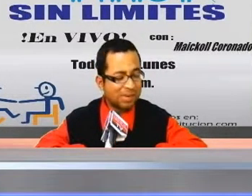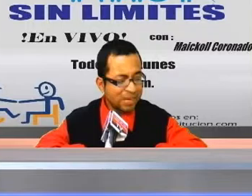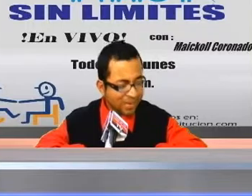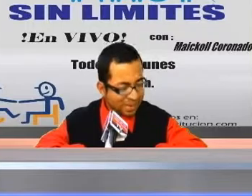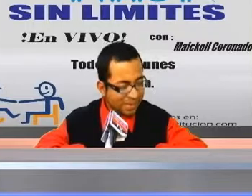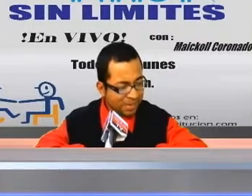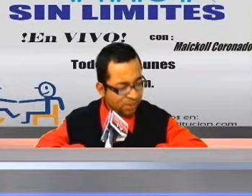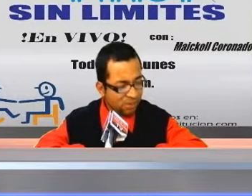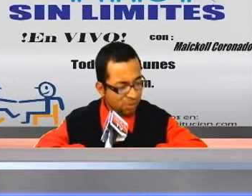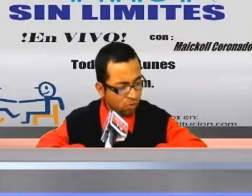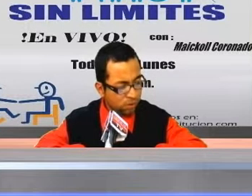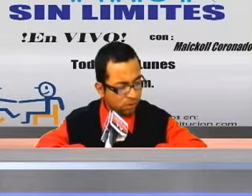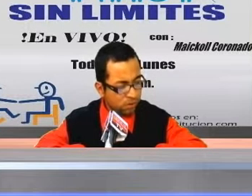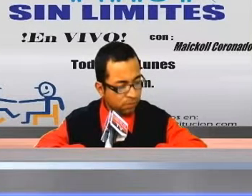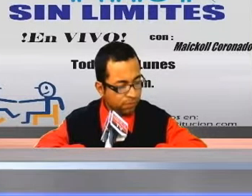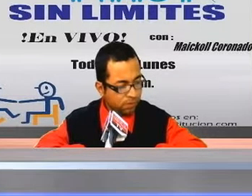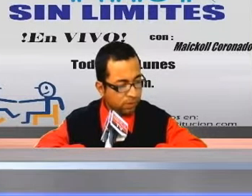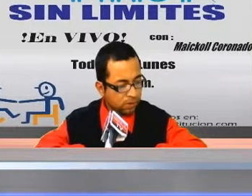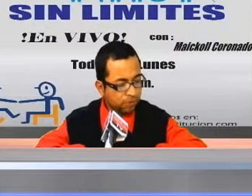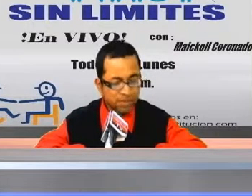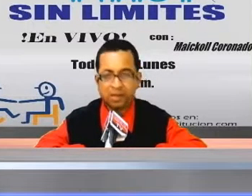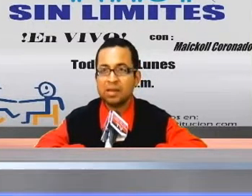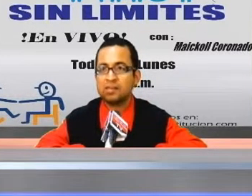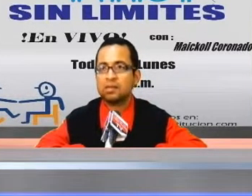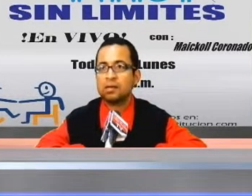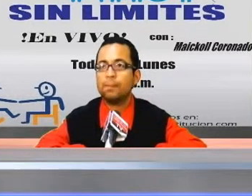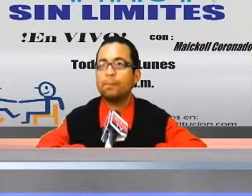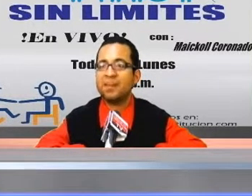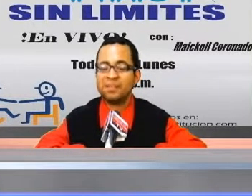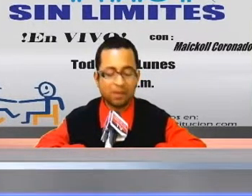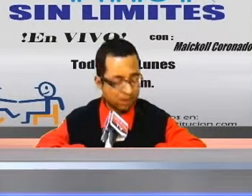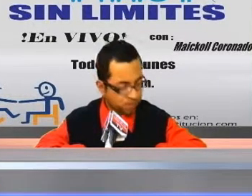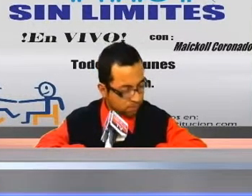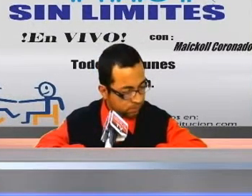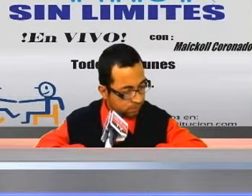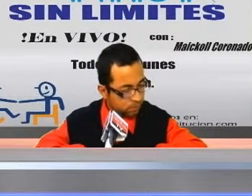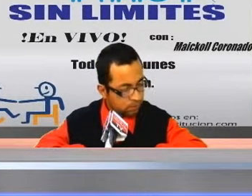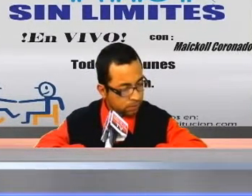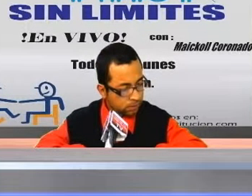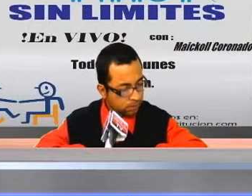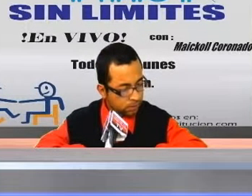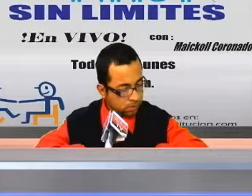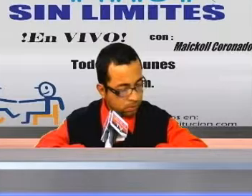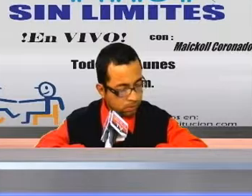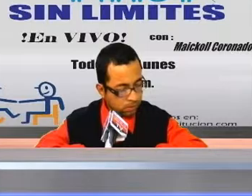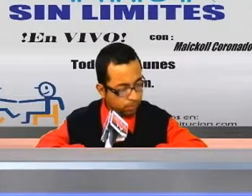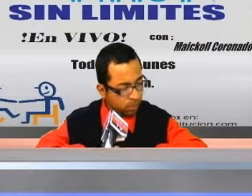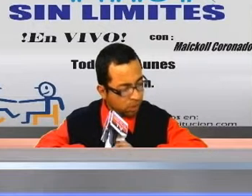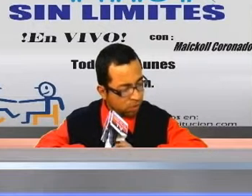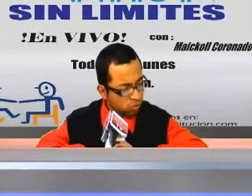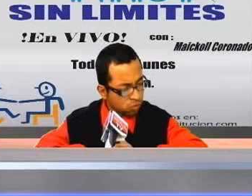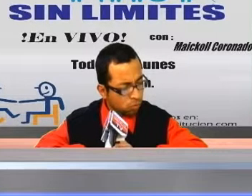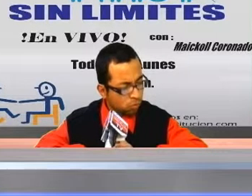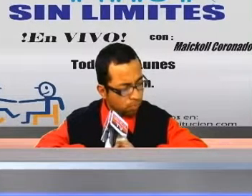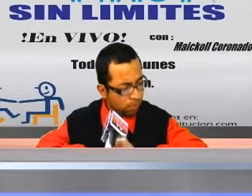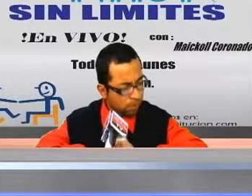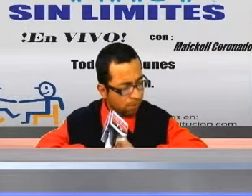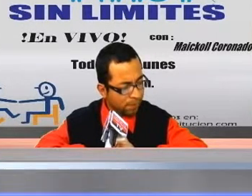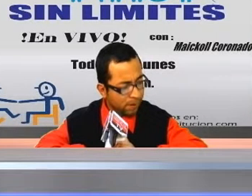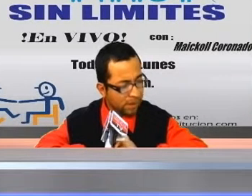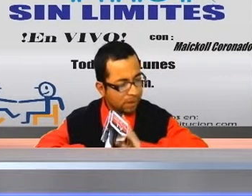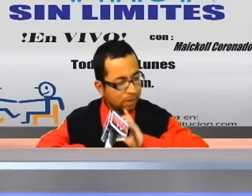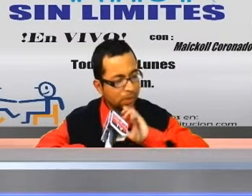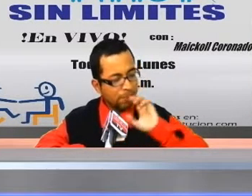y que tenga limitaciones físicas verdaderas. Pero quiero yo un poco